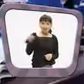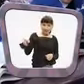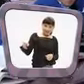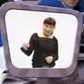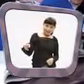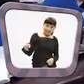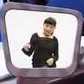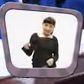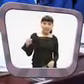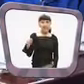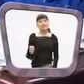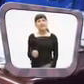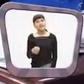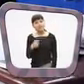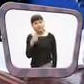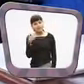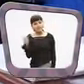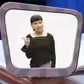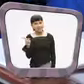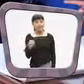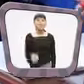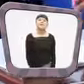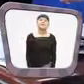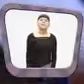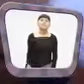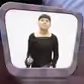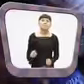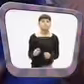¿Quién es Gerardo, muchachos?